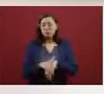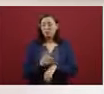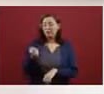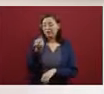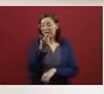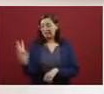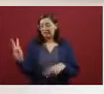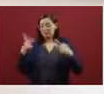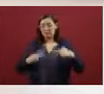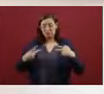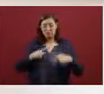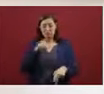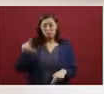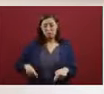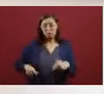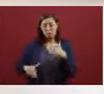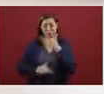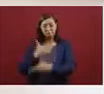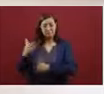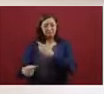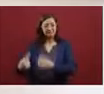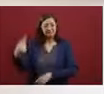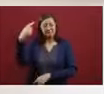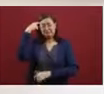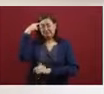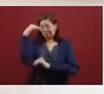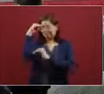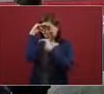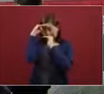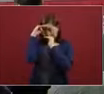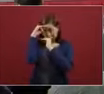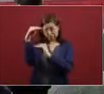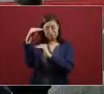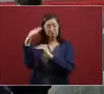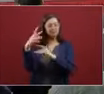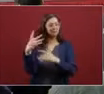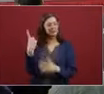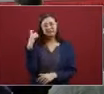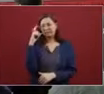su posición pues está causando mucho controversia y